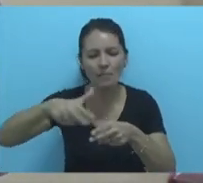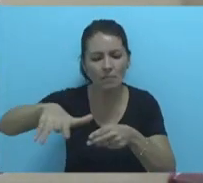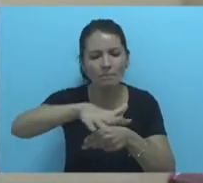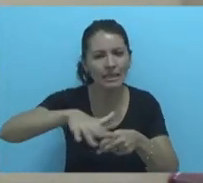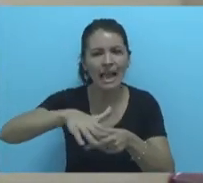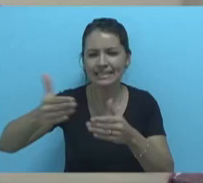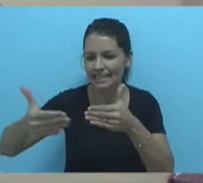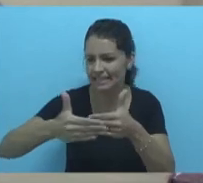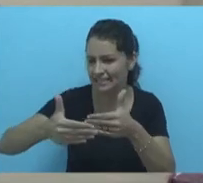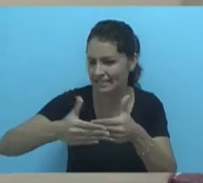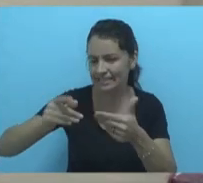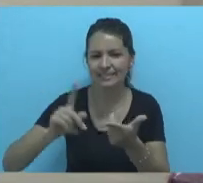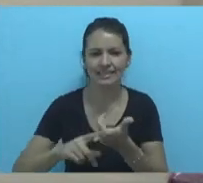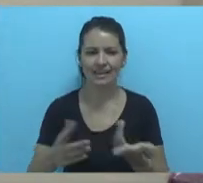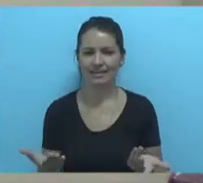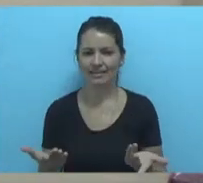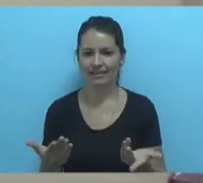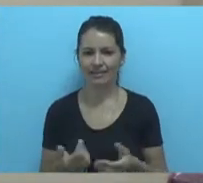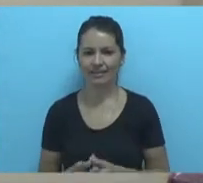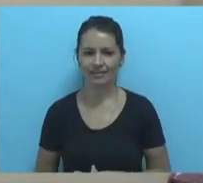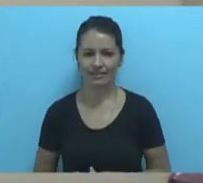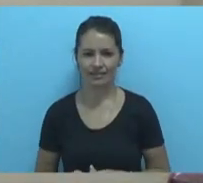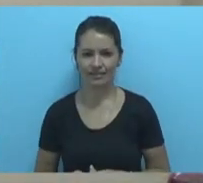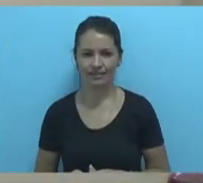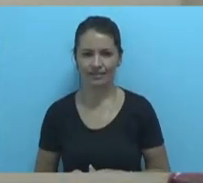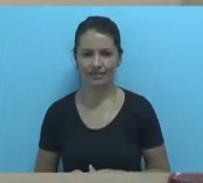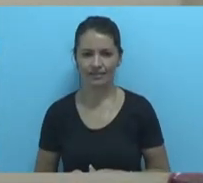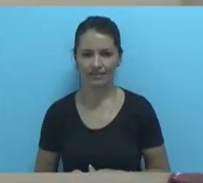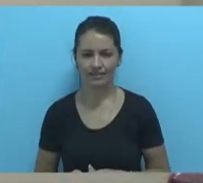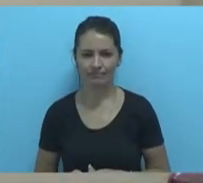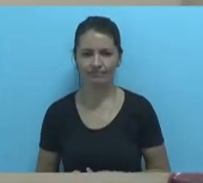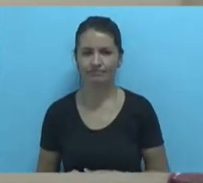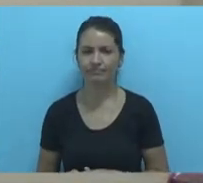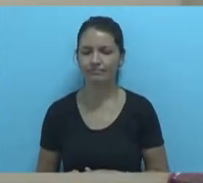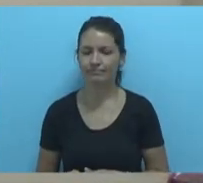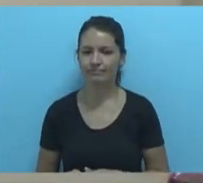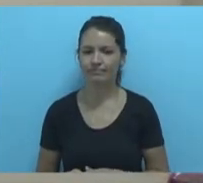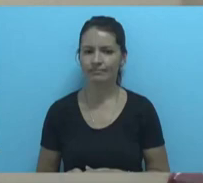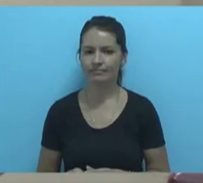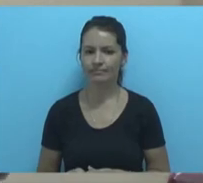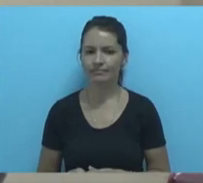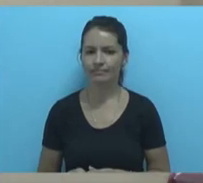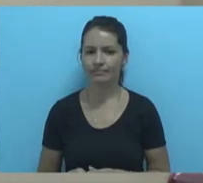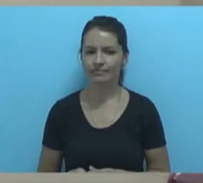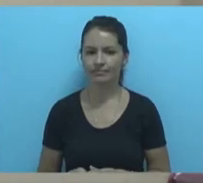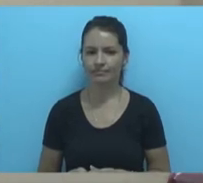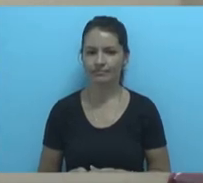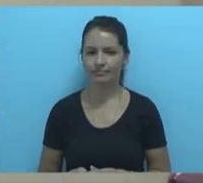se tengan que ir a otro barrio, porque no se quieren ir a otro barrio. Habitaron toda la vida ese lugar.